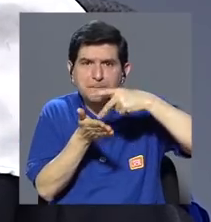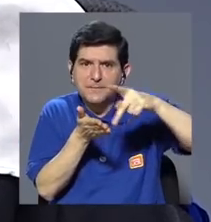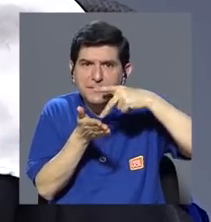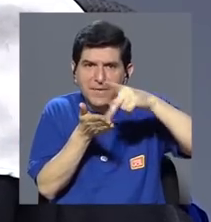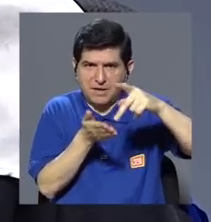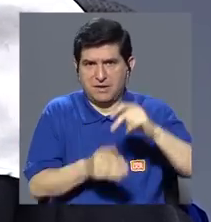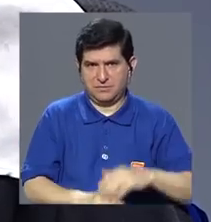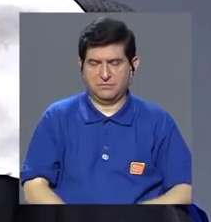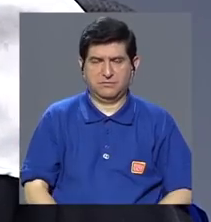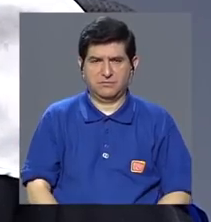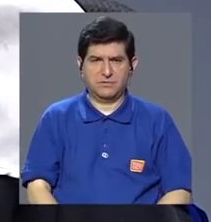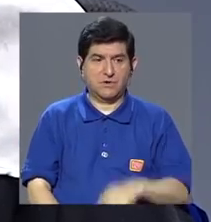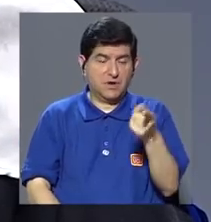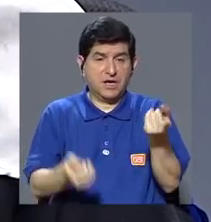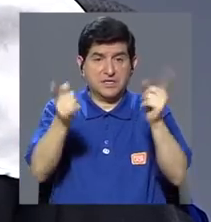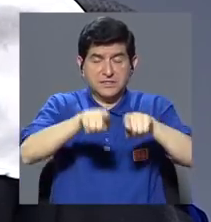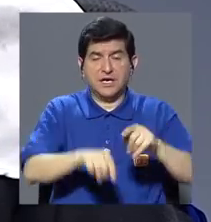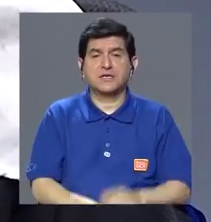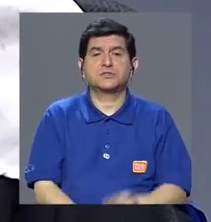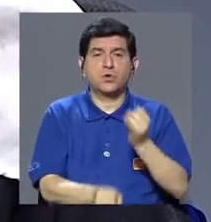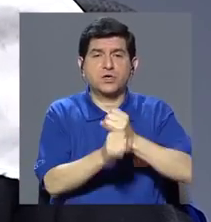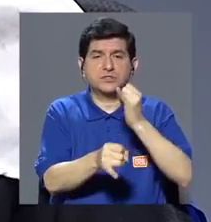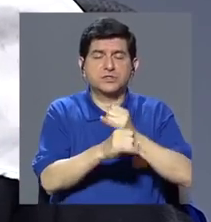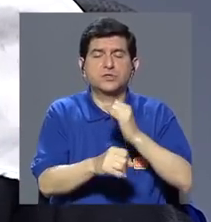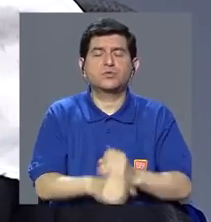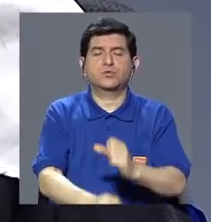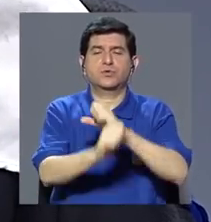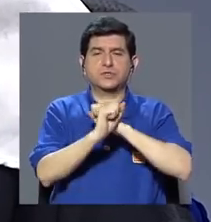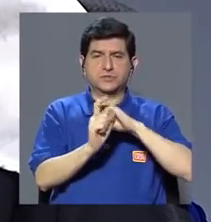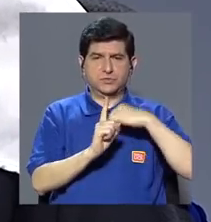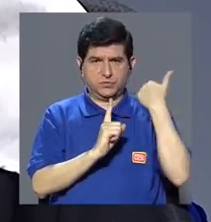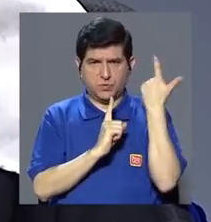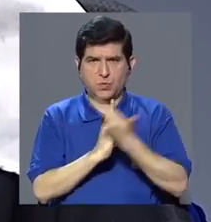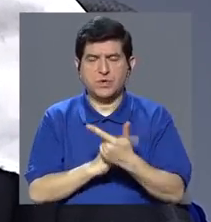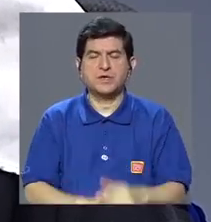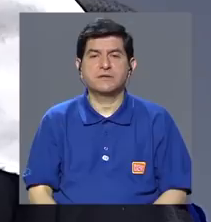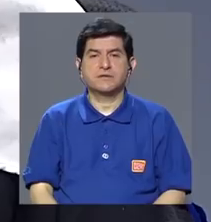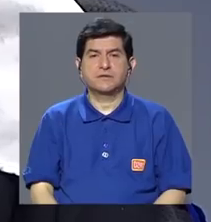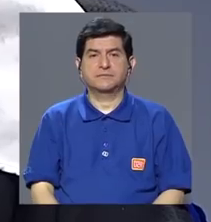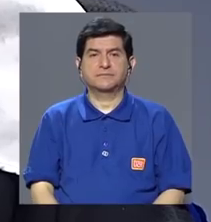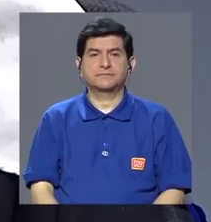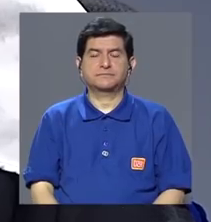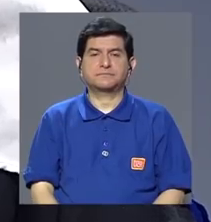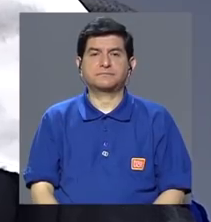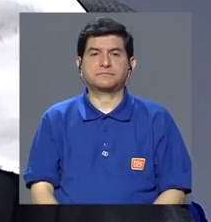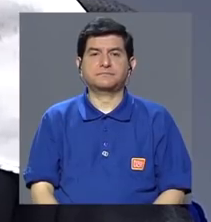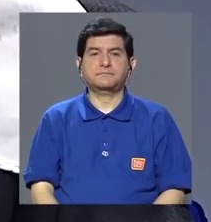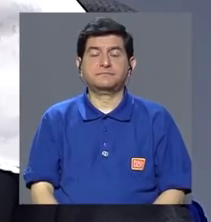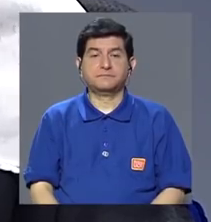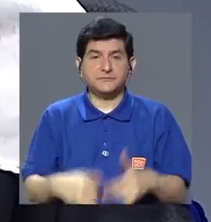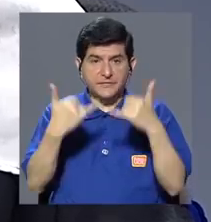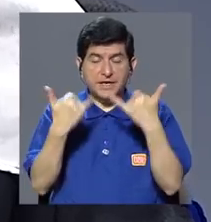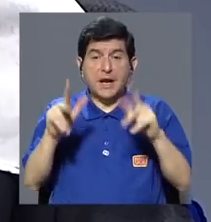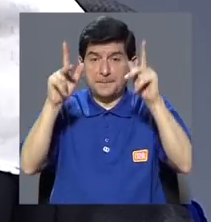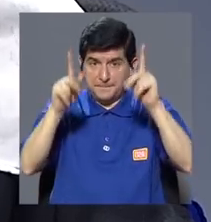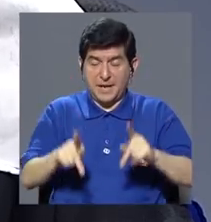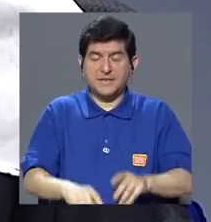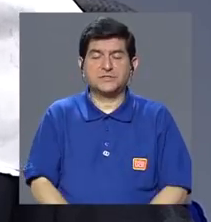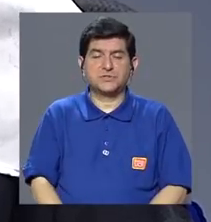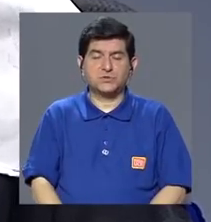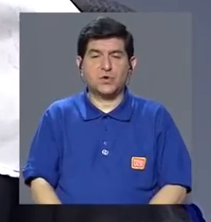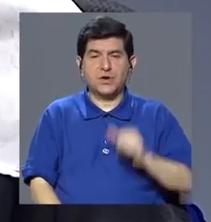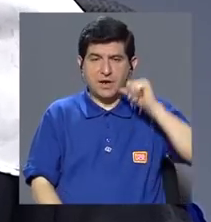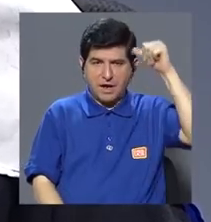pagando mal benito de seguridad social entonces ya una vez ya una persona de la tercera